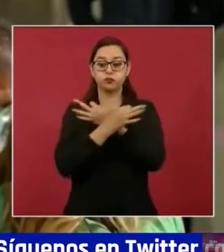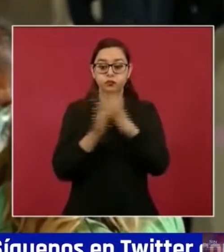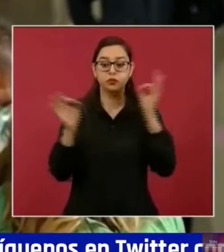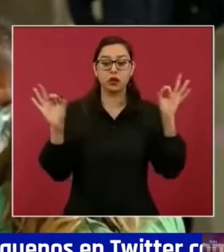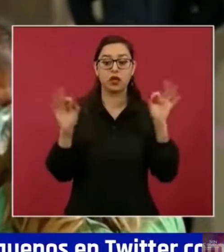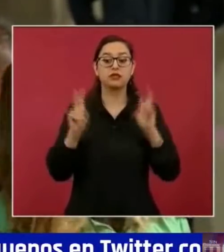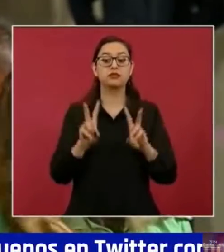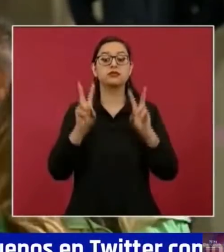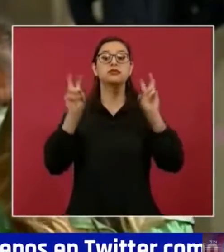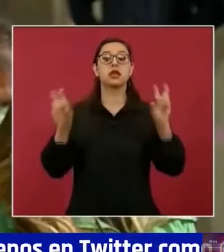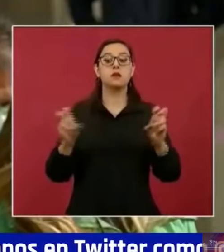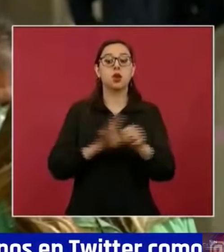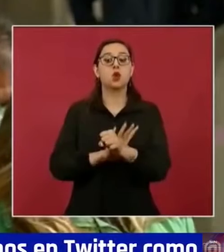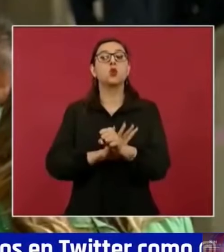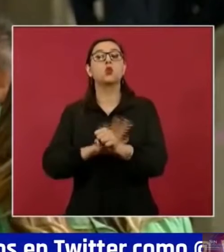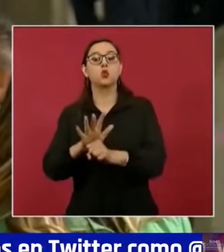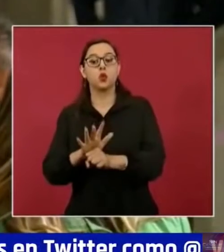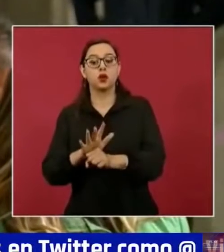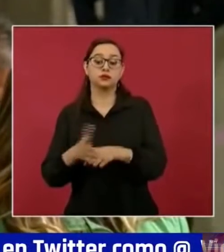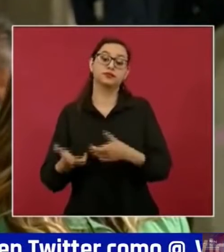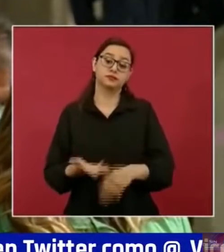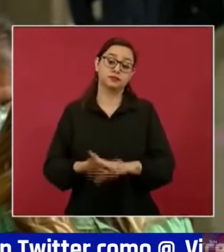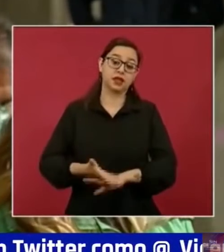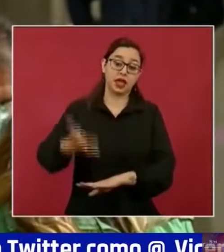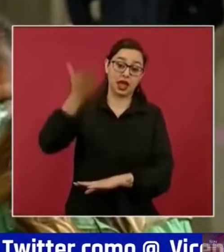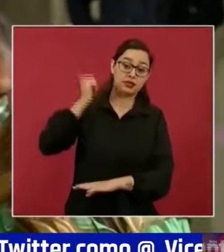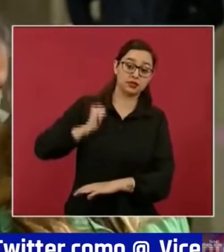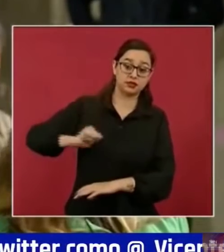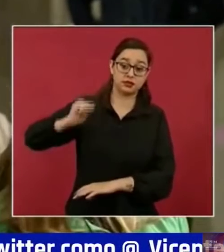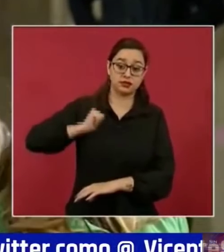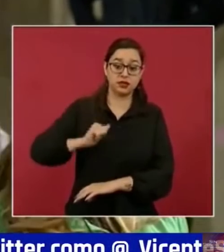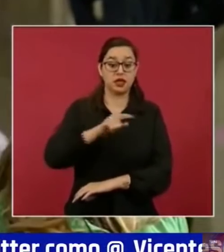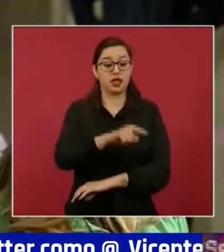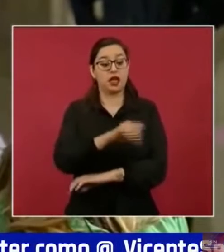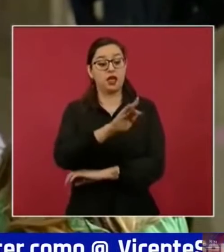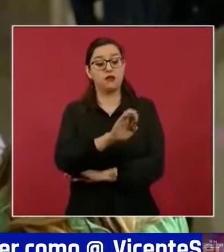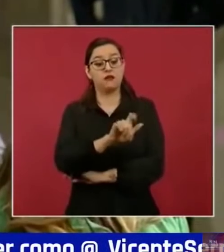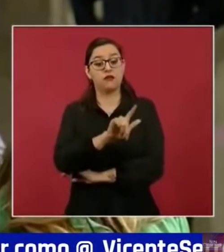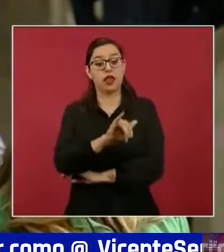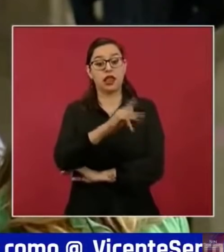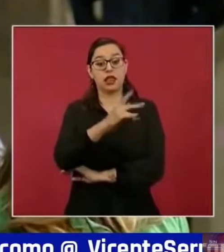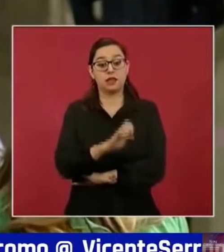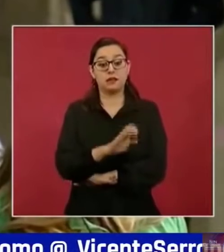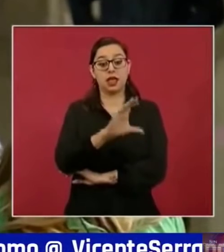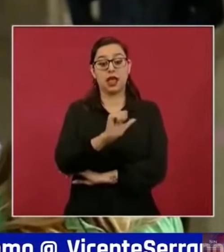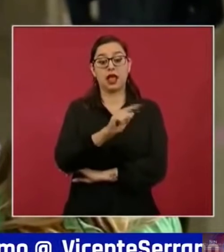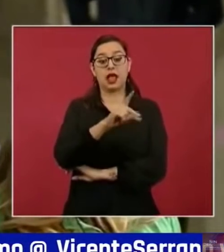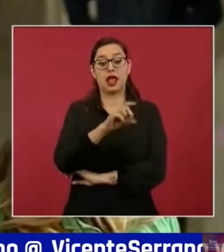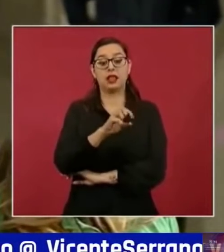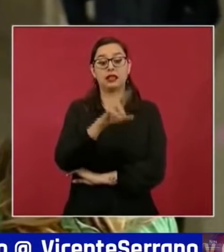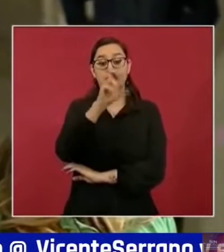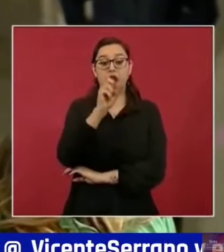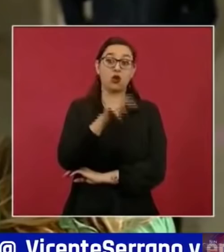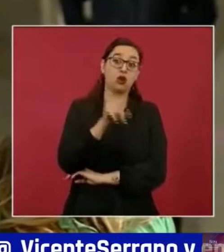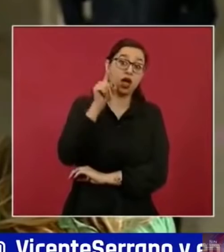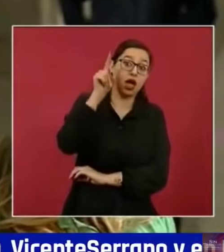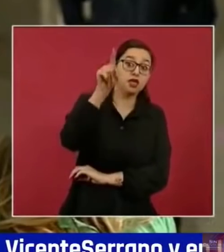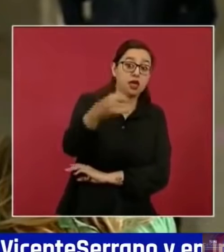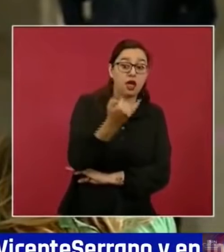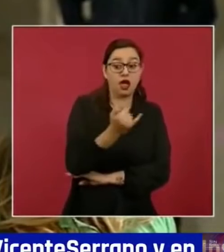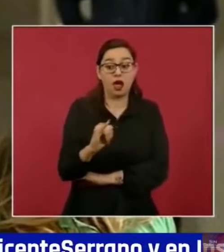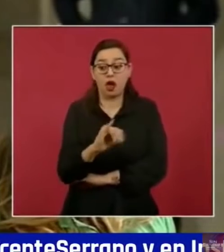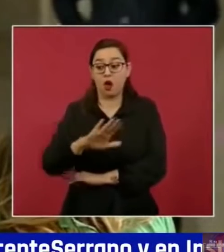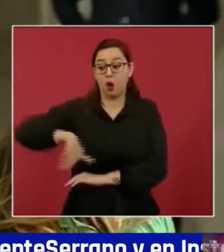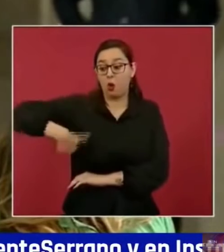de Estado que encabezó Felipe Calderón Hinojosa para encubrir todos los crímenes alrededor de este incendio de la guardería